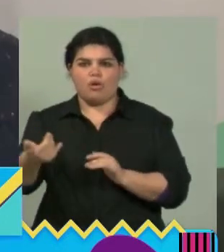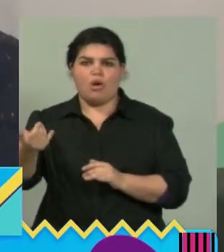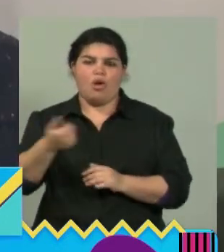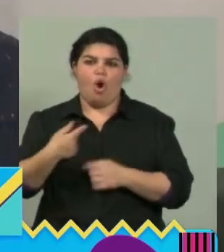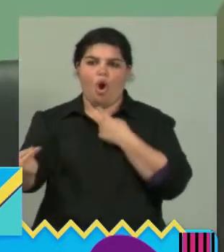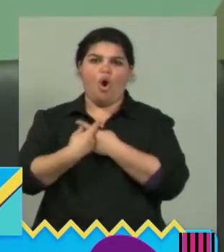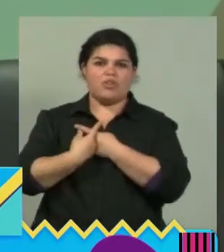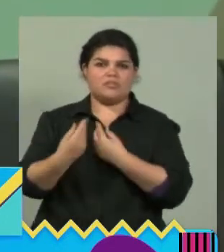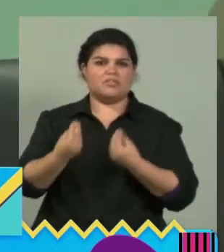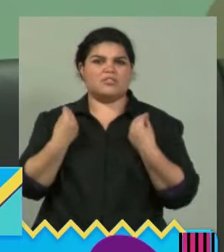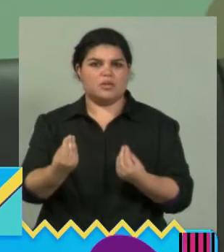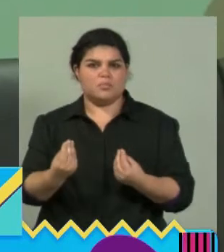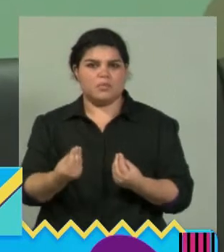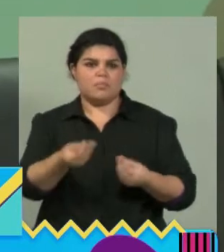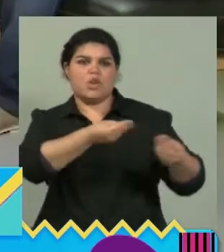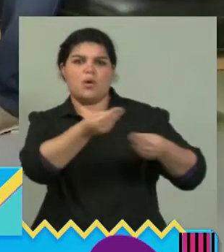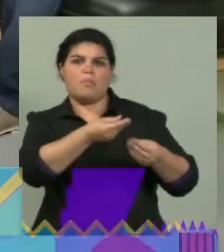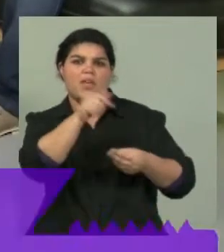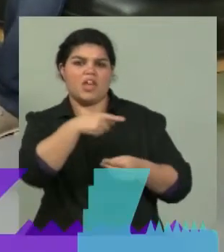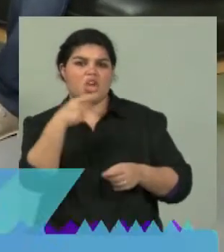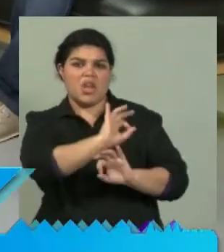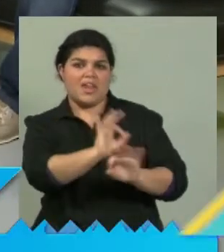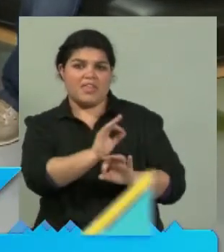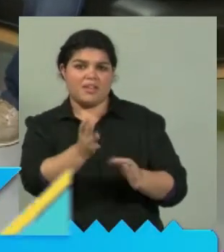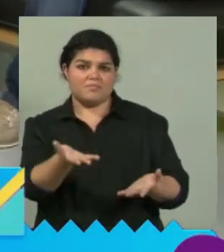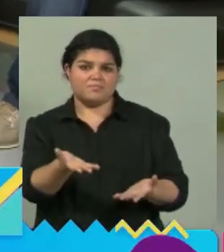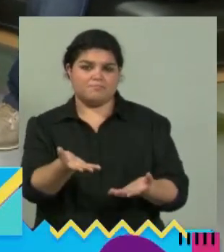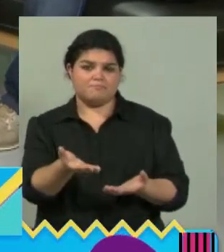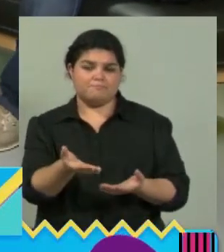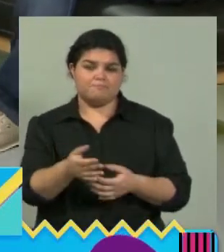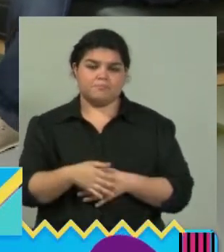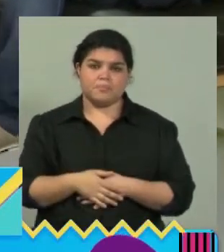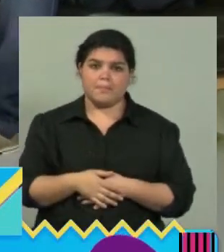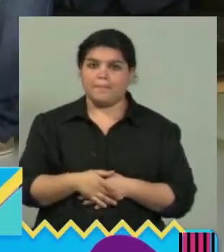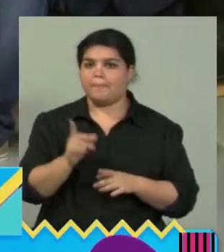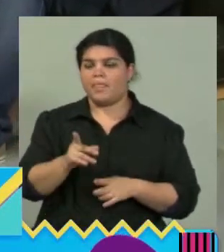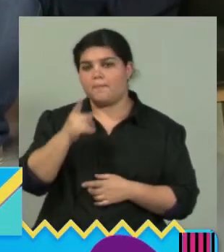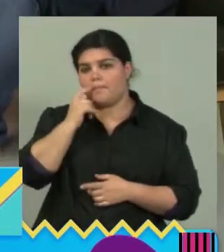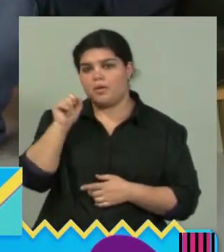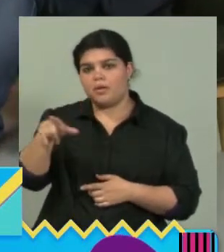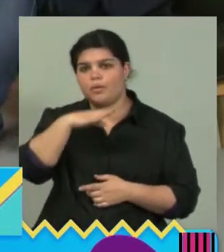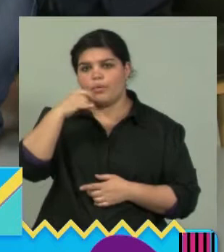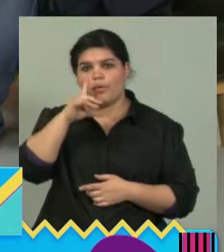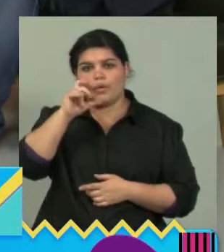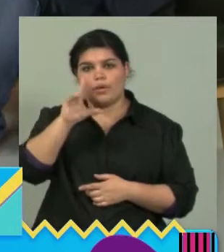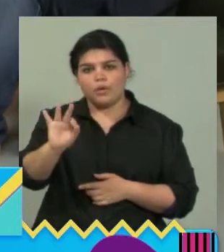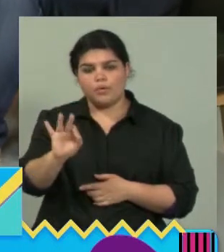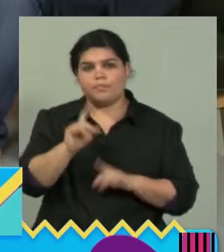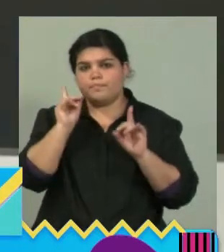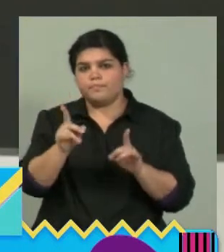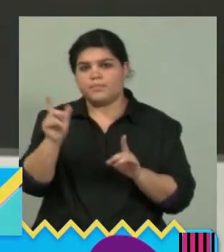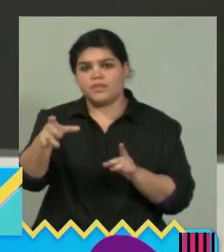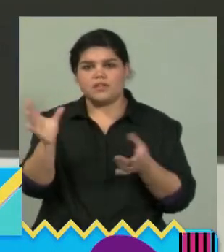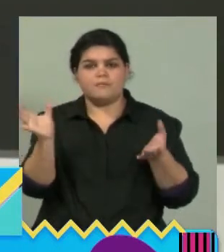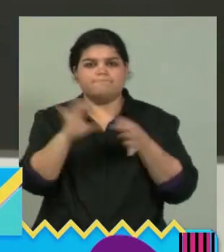la multinacional Barrick-Gold no. Dado que recién Julio nos decía, bueno, obviamente que su actividad está muy ligada a esto.